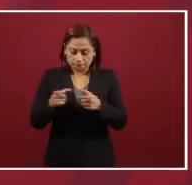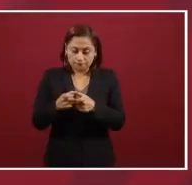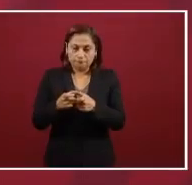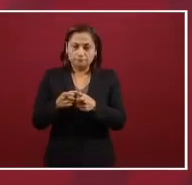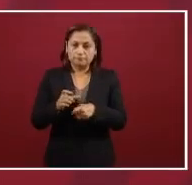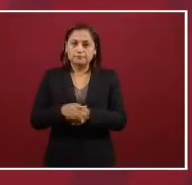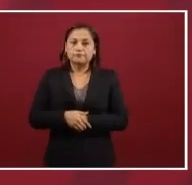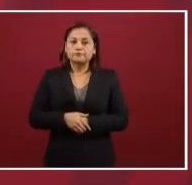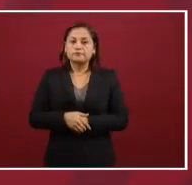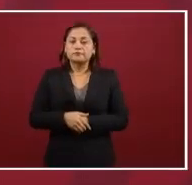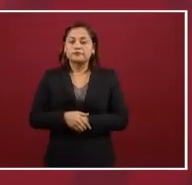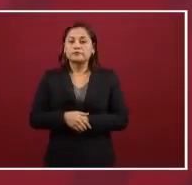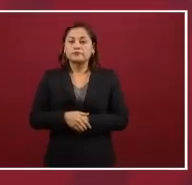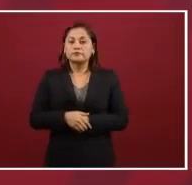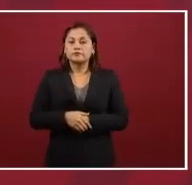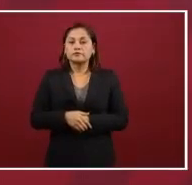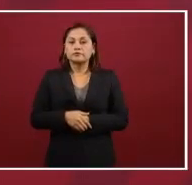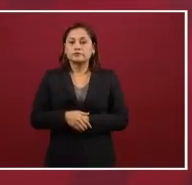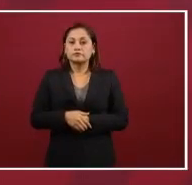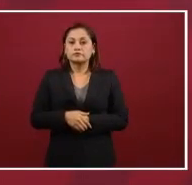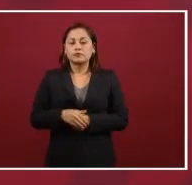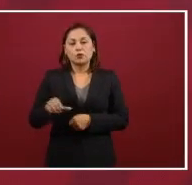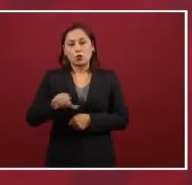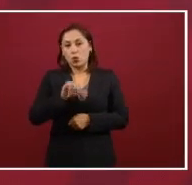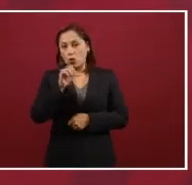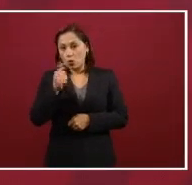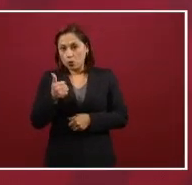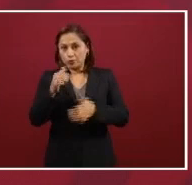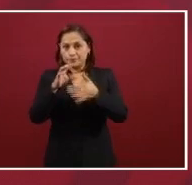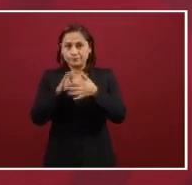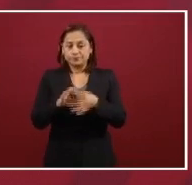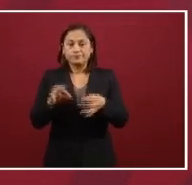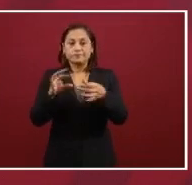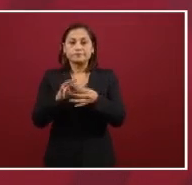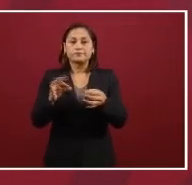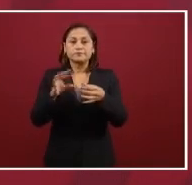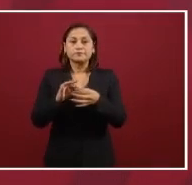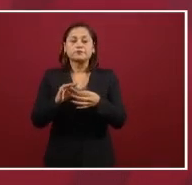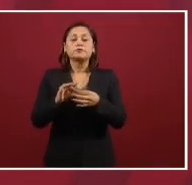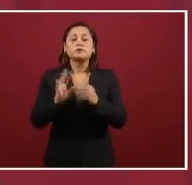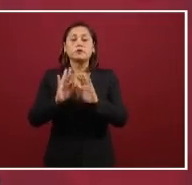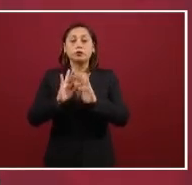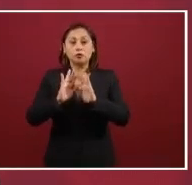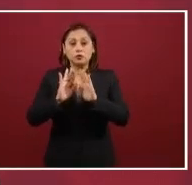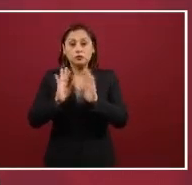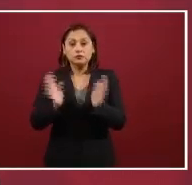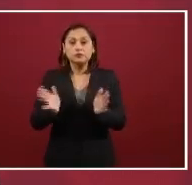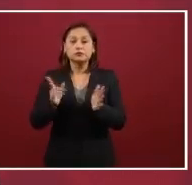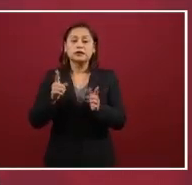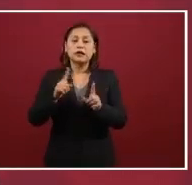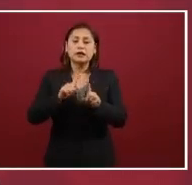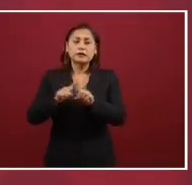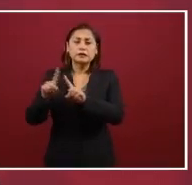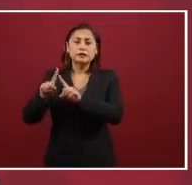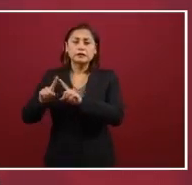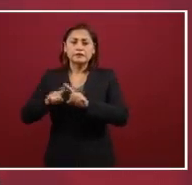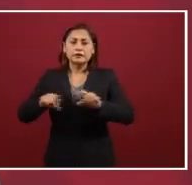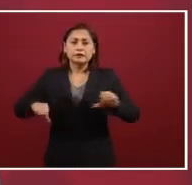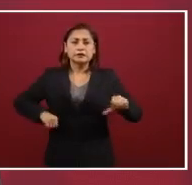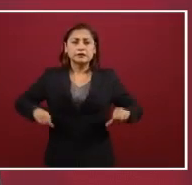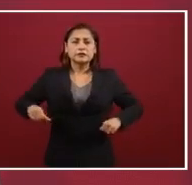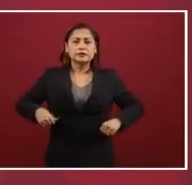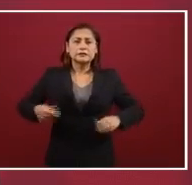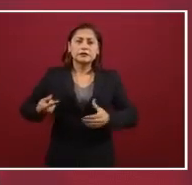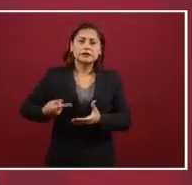Debo informar también a ustedes que se iniciaron ya las acciones ofrecidas en el Plan de Desarrollo